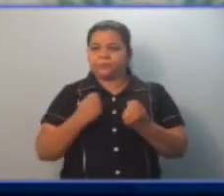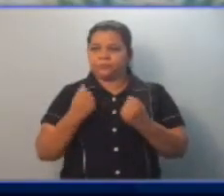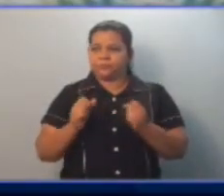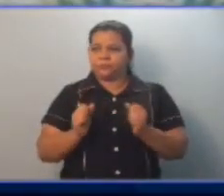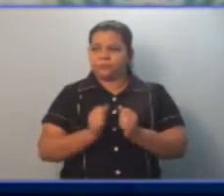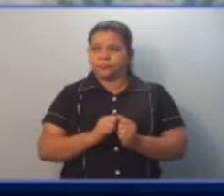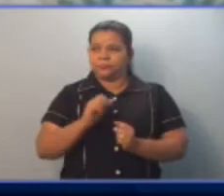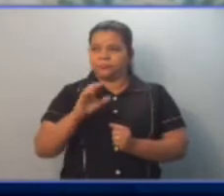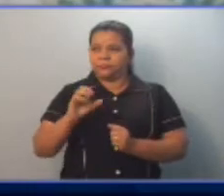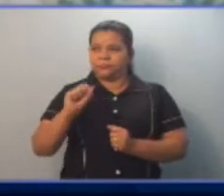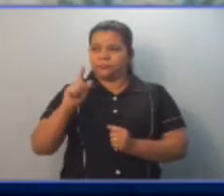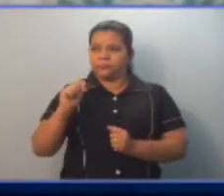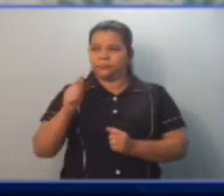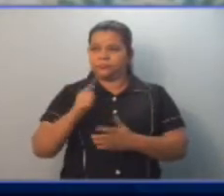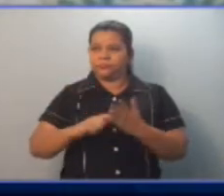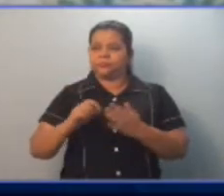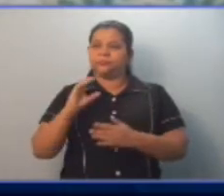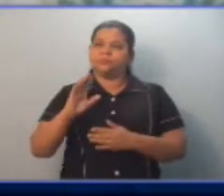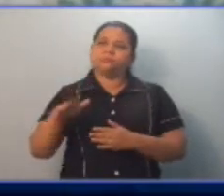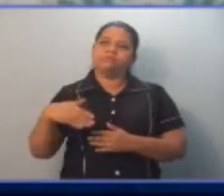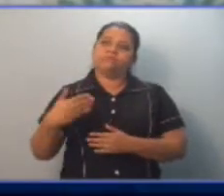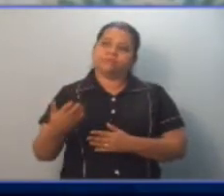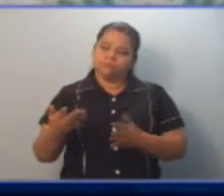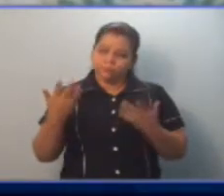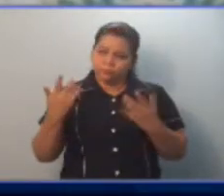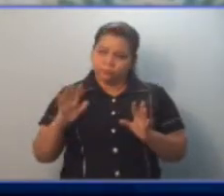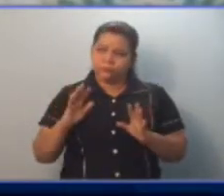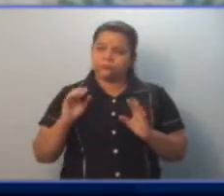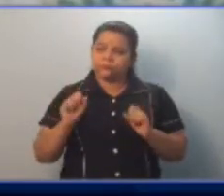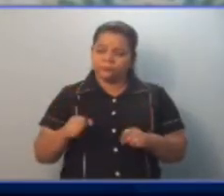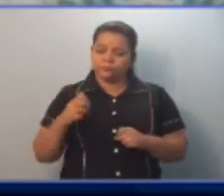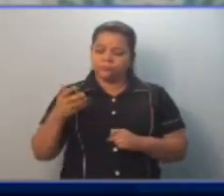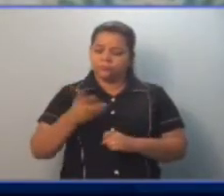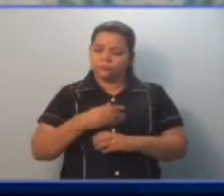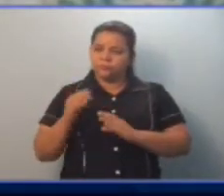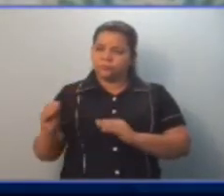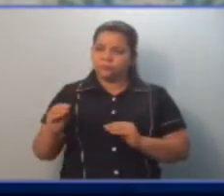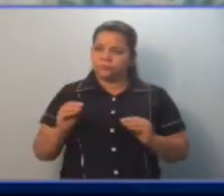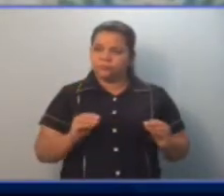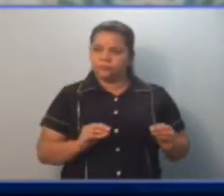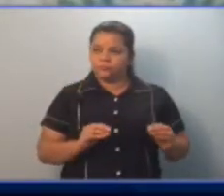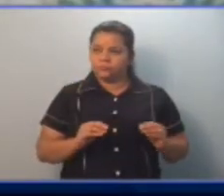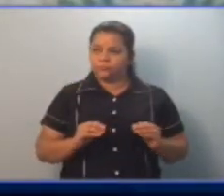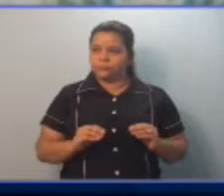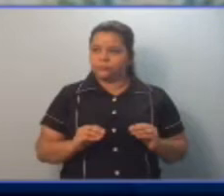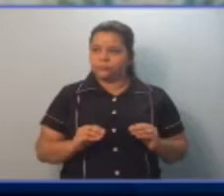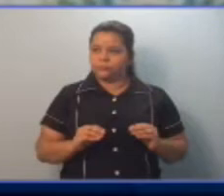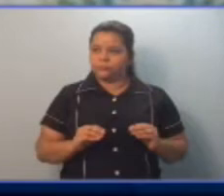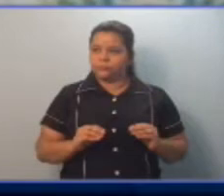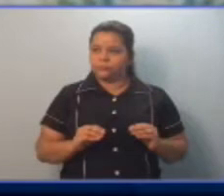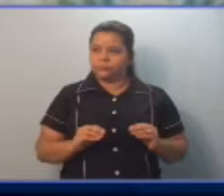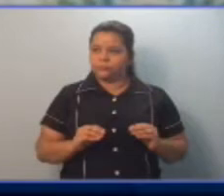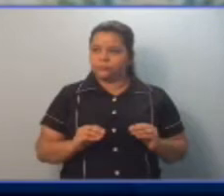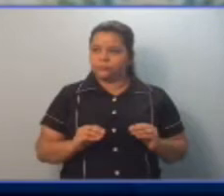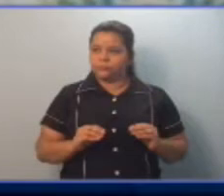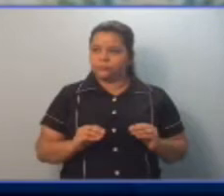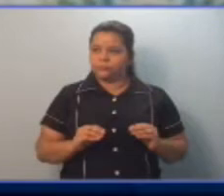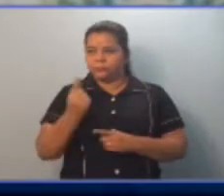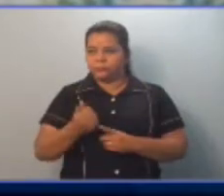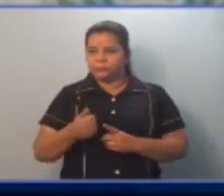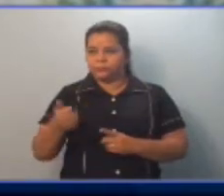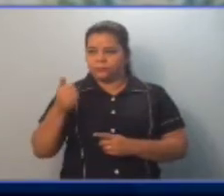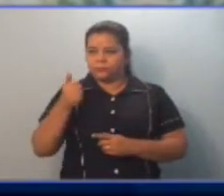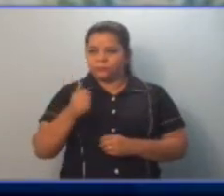Constitucional y posteriormente pues he ejercido el cargo eventualmente de magistrado suplente de la Sala